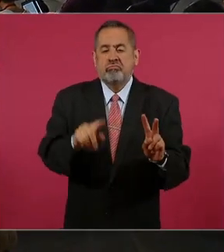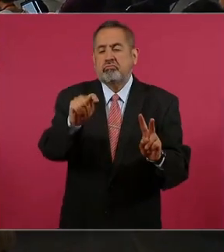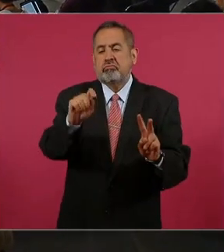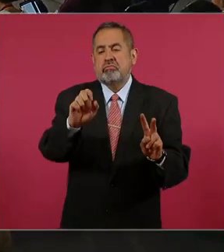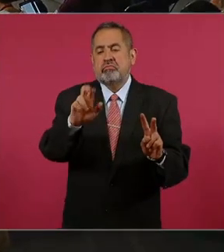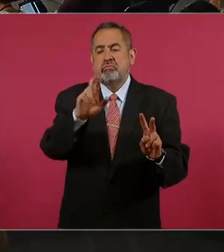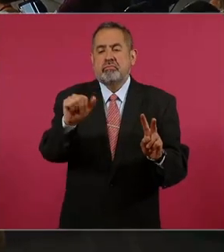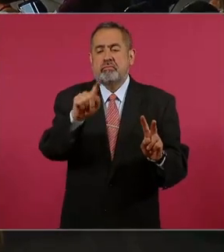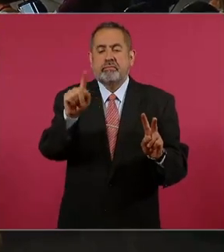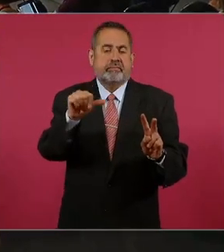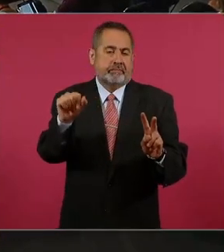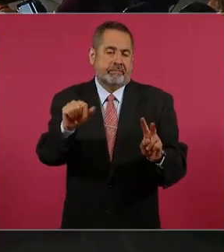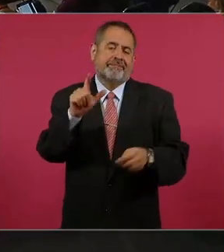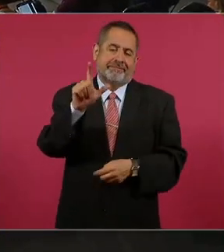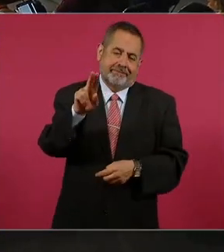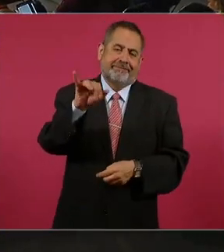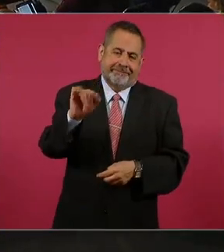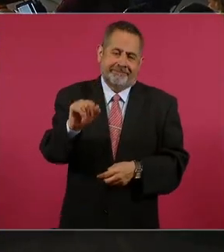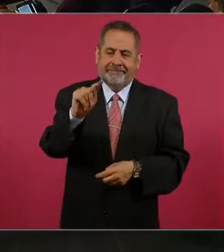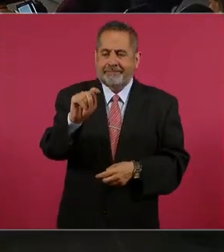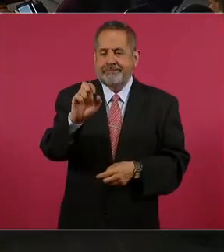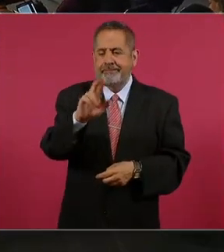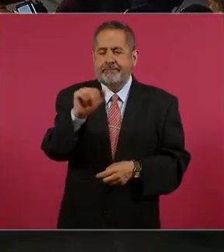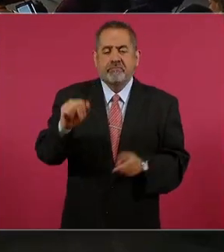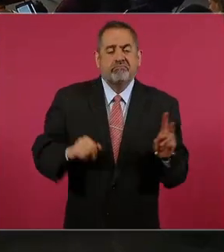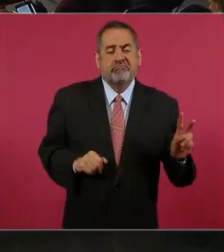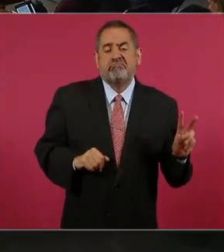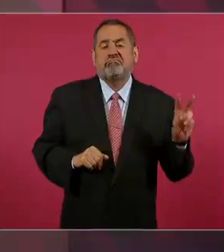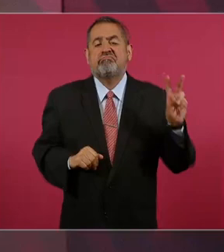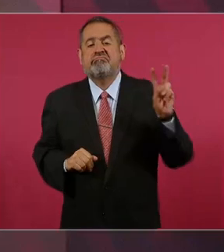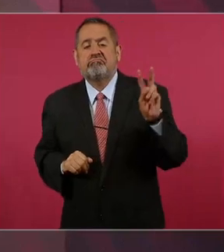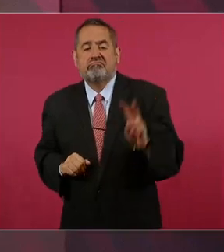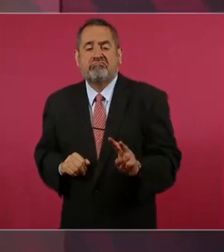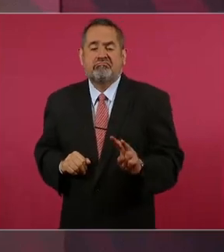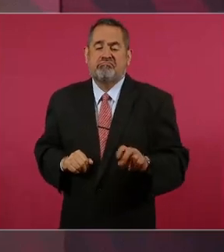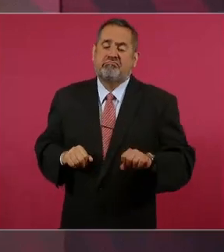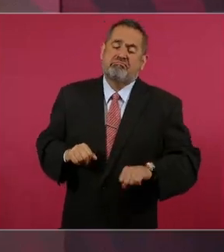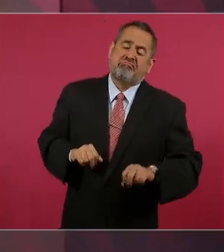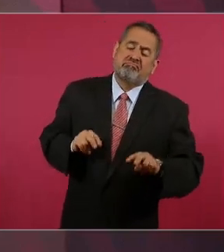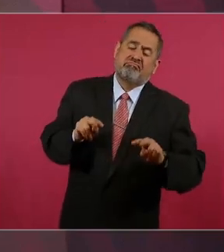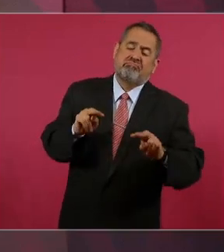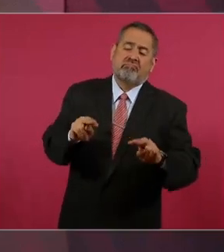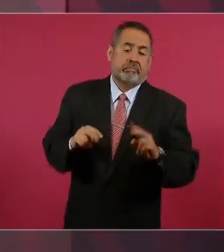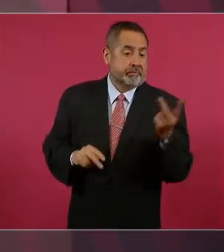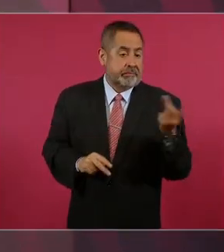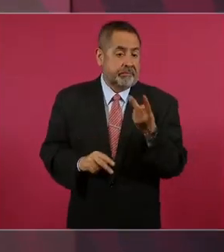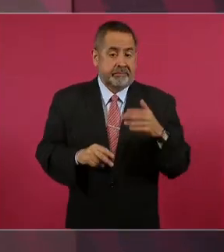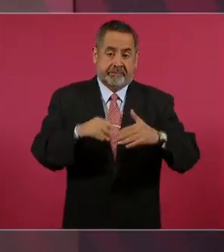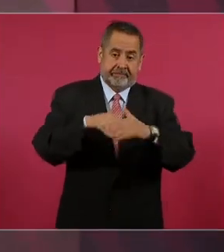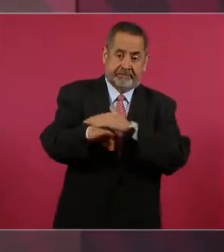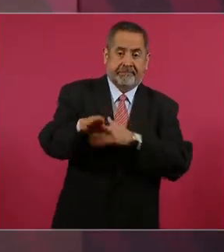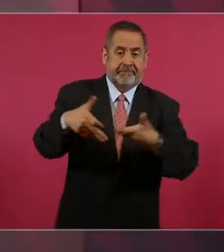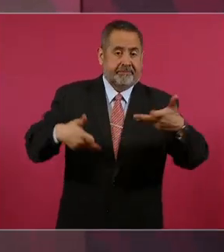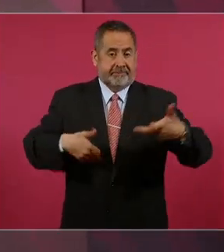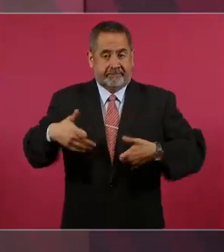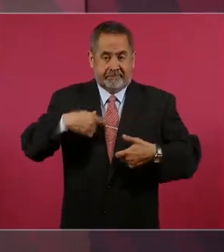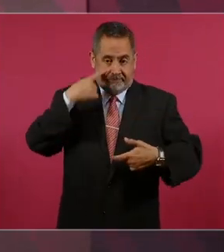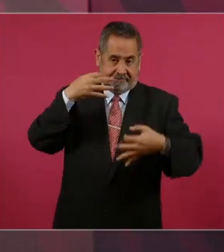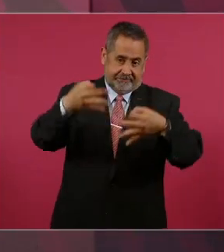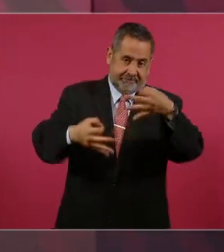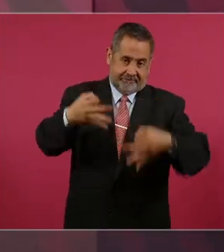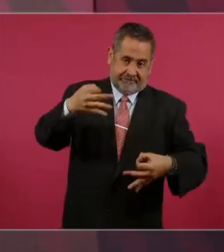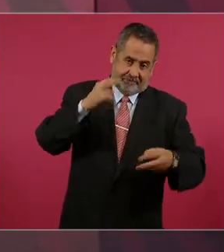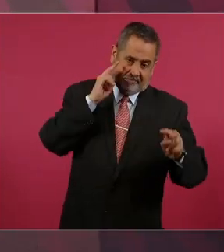Luis Terrazas, llegan los dos, Luis Terrazas y Enrique Cril.